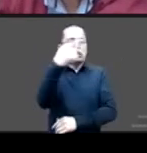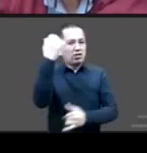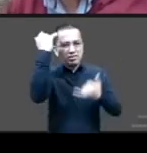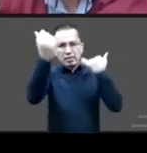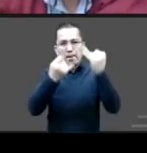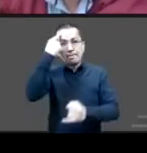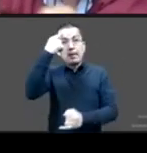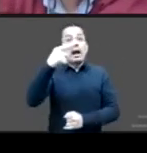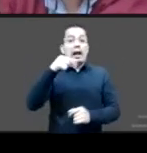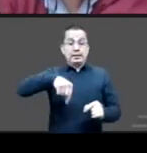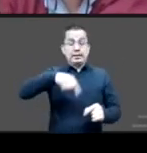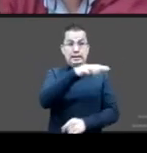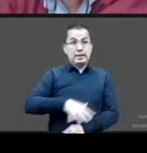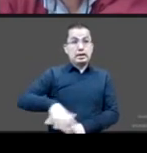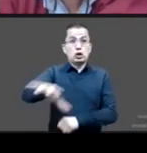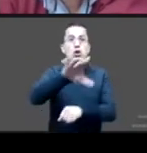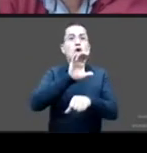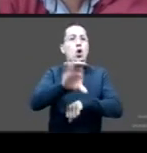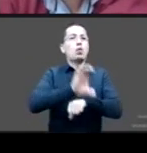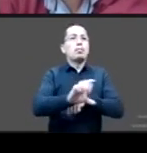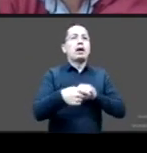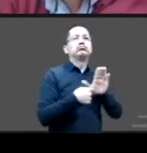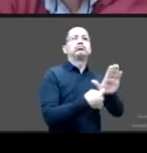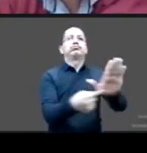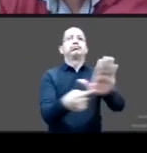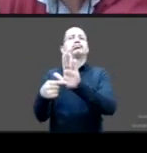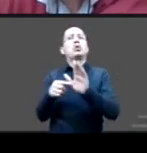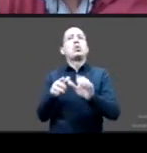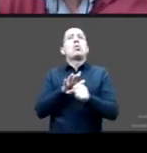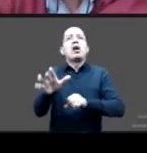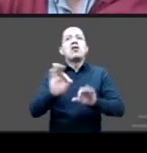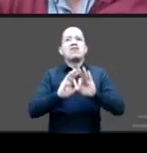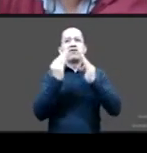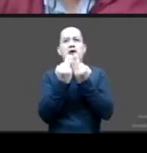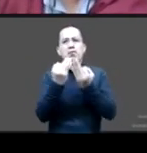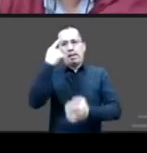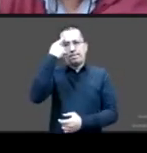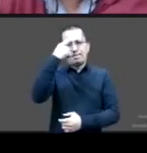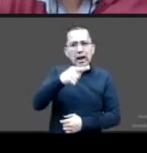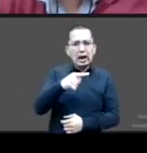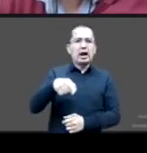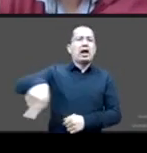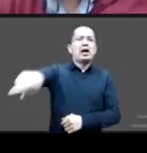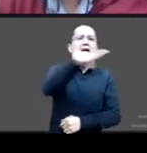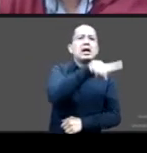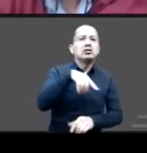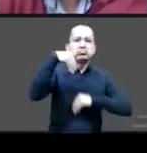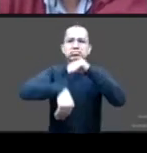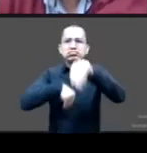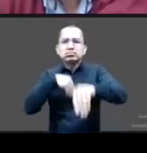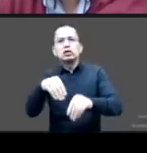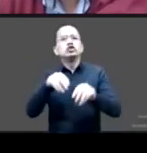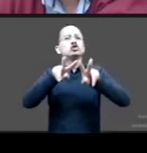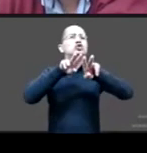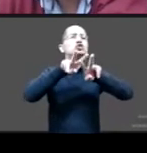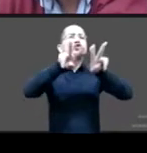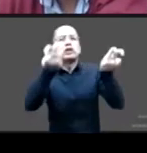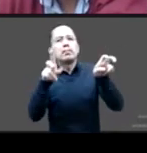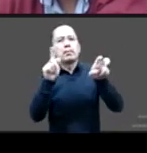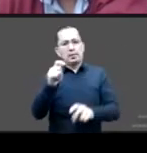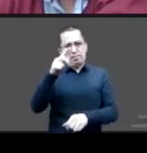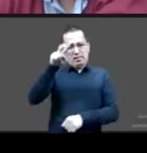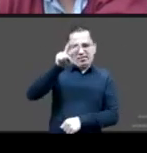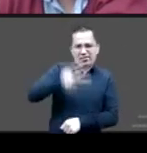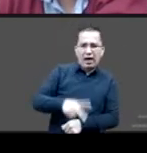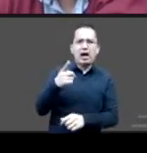jóvenes del país sus productos de investigación sobre la verdad del conflicto que habían preparado en 2019. Entonces improvisaron ese cine club.